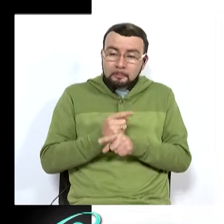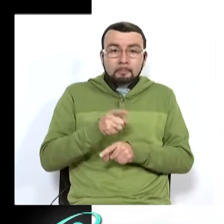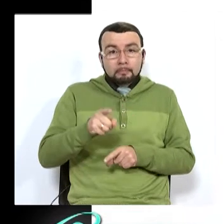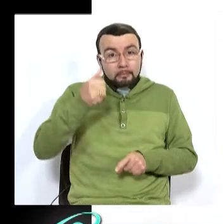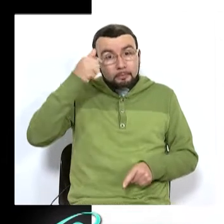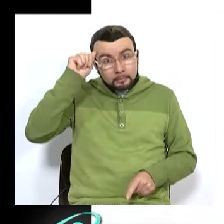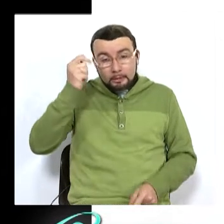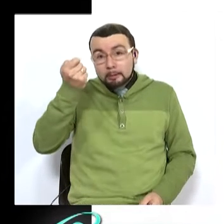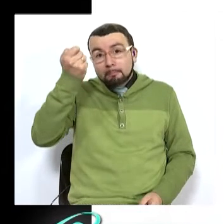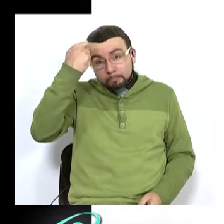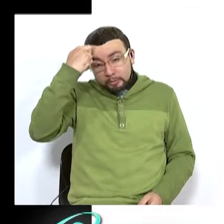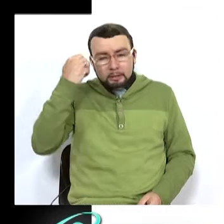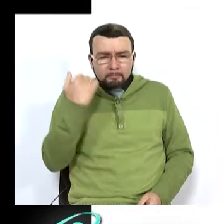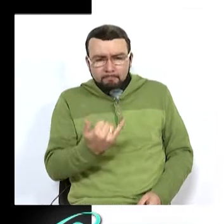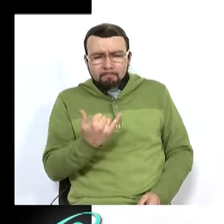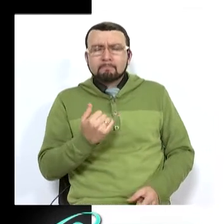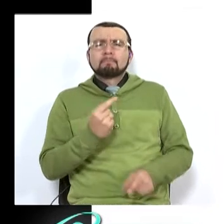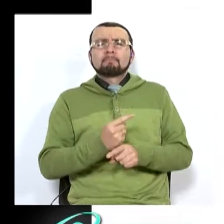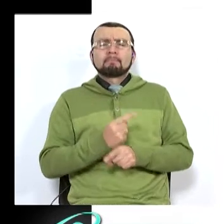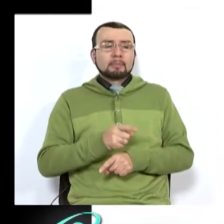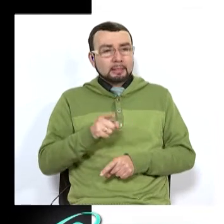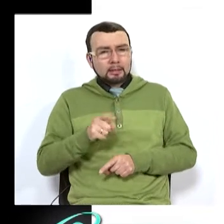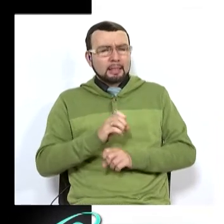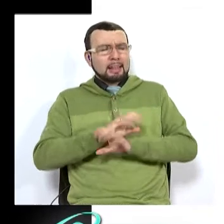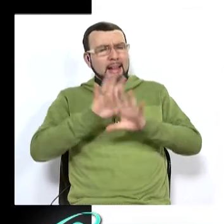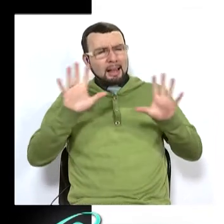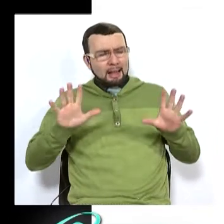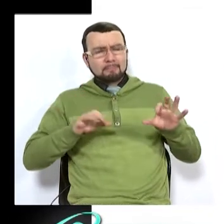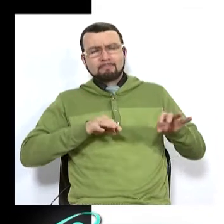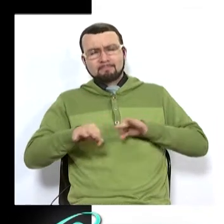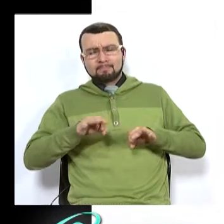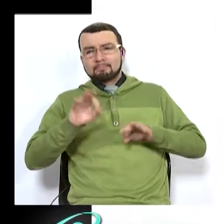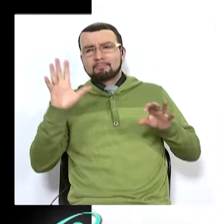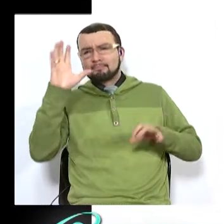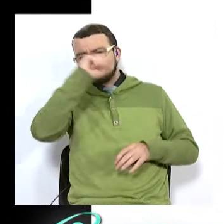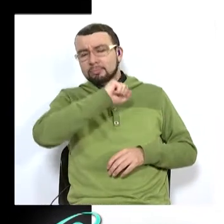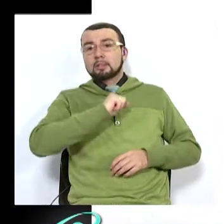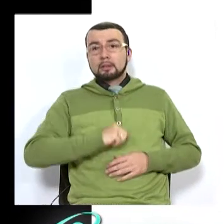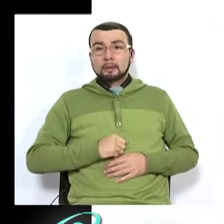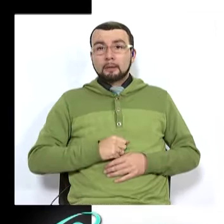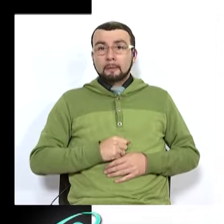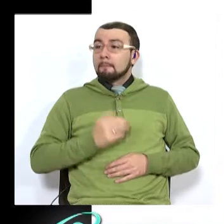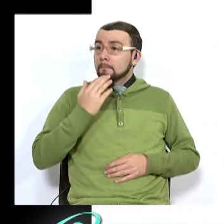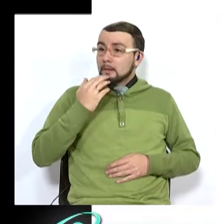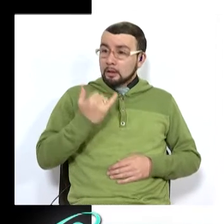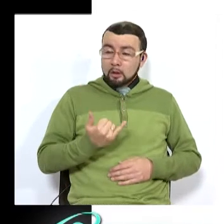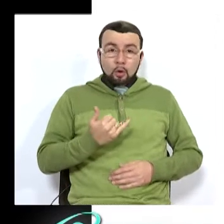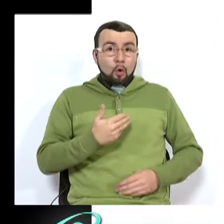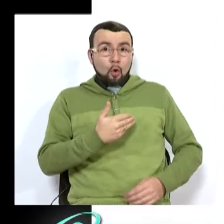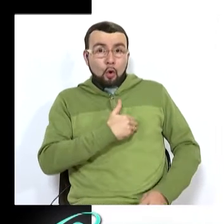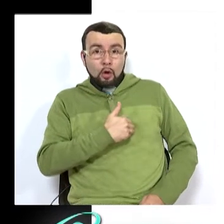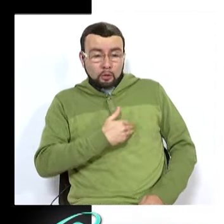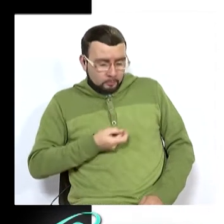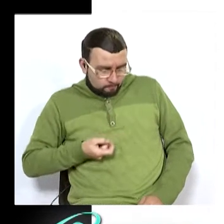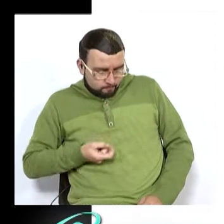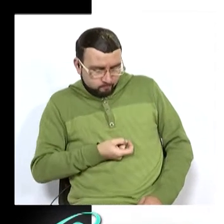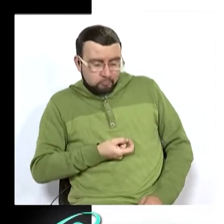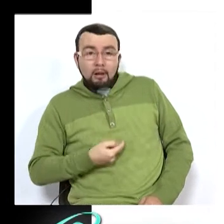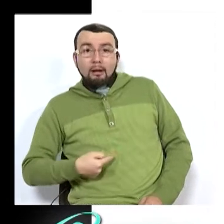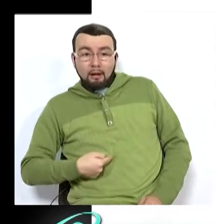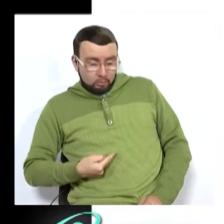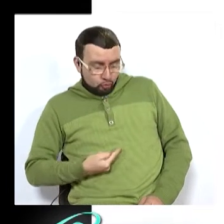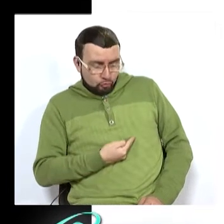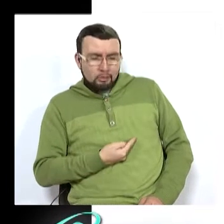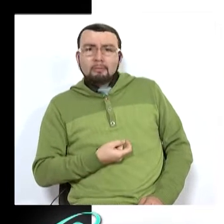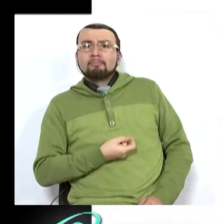cuenta esa descripción topográfica del abdomen. Inclusive la base del corazón. Inclusive la